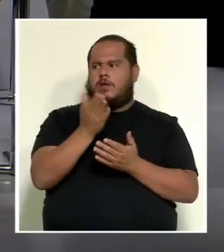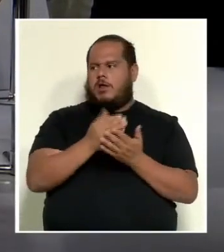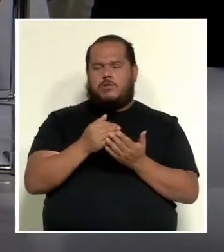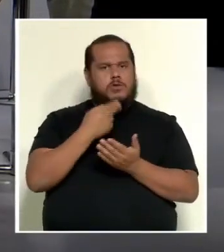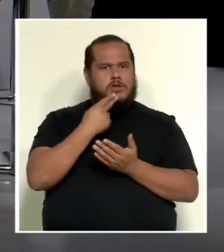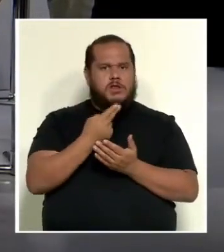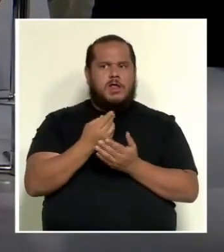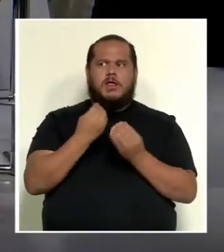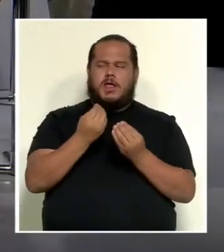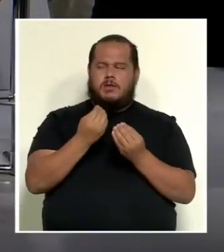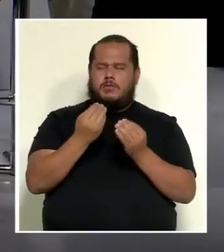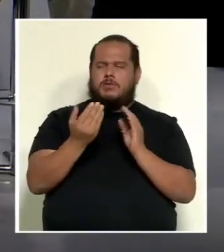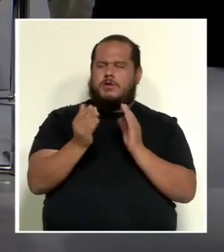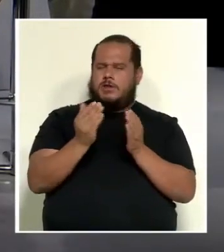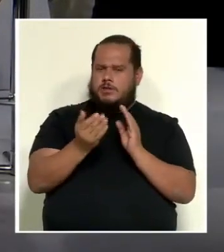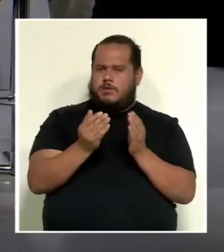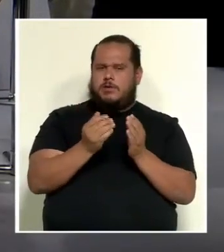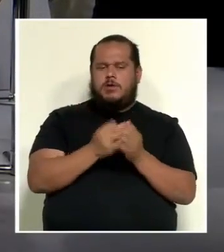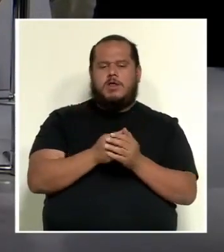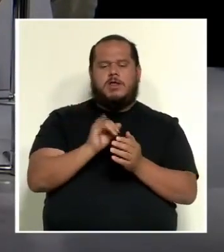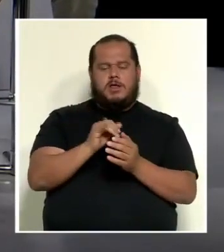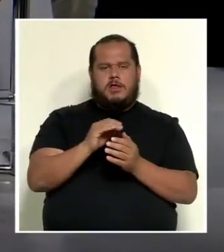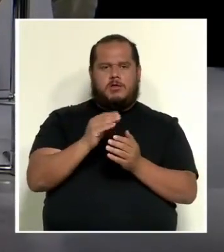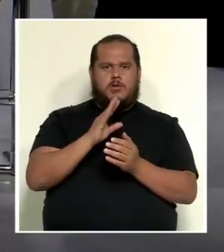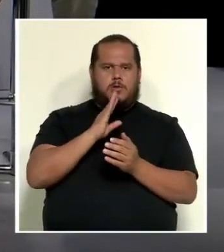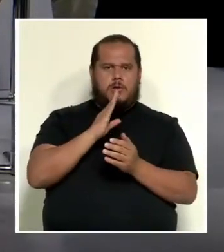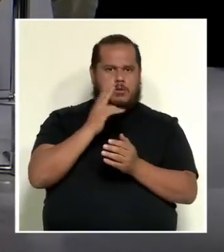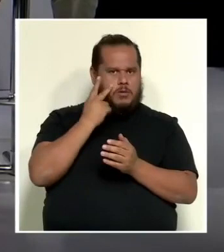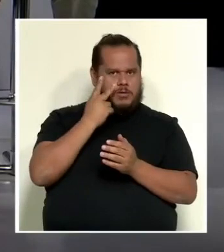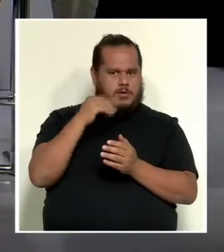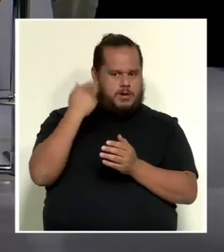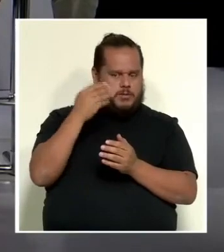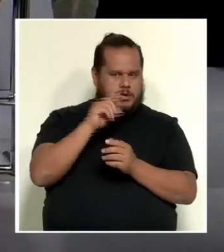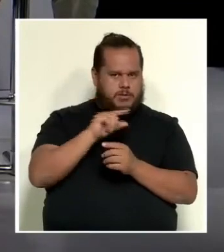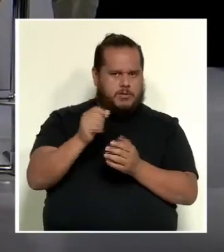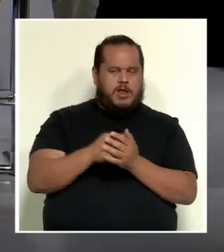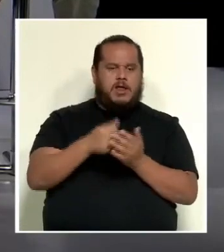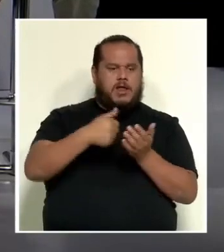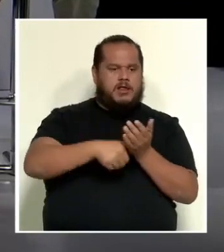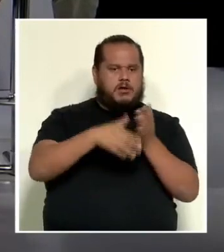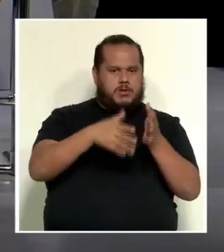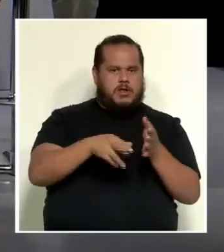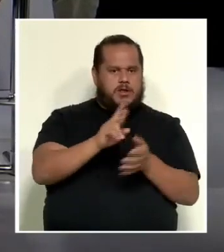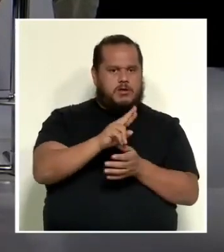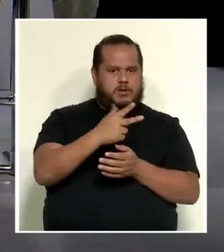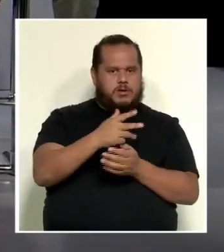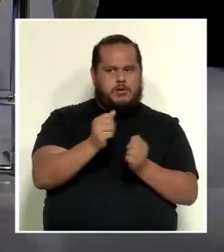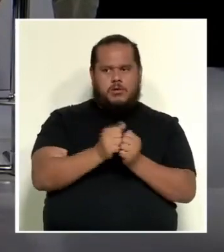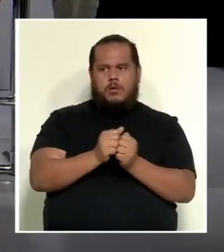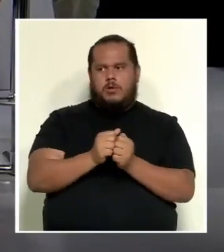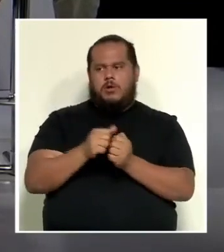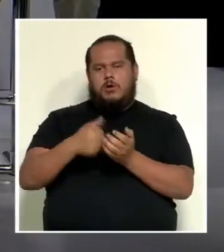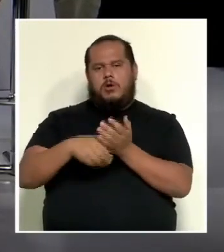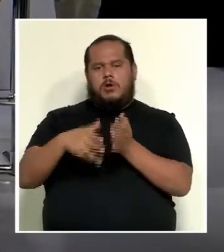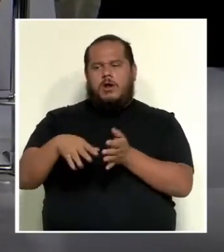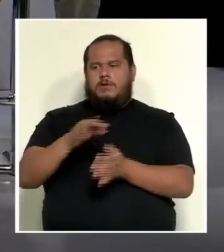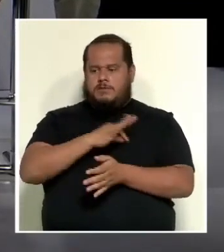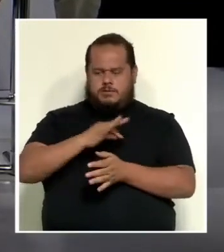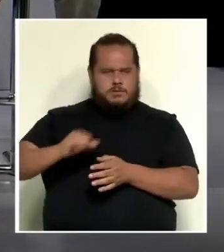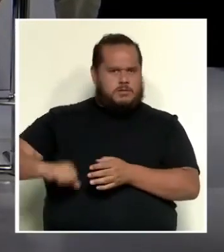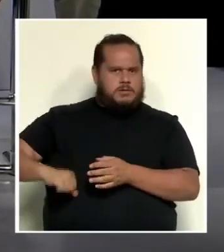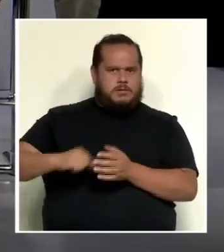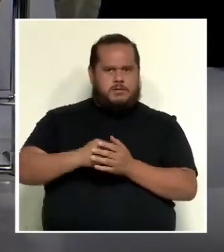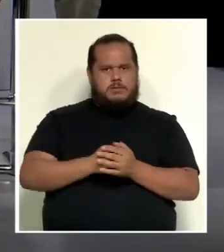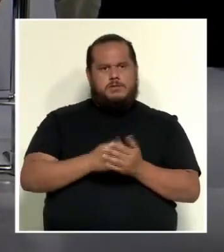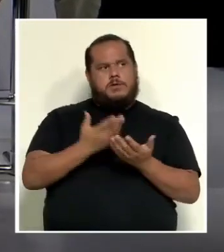que hay mucha similitud entre, y eso lo vamos a ver la otra semana también, entre los votantes de don Rodrigo con los votantes de Fabricio,